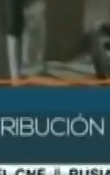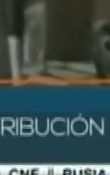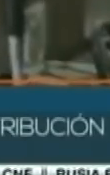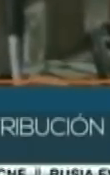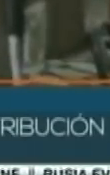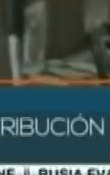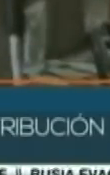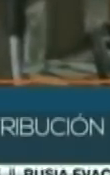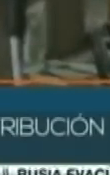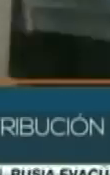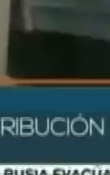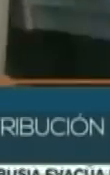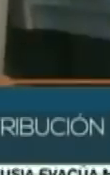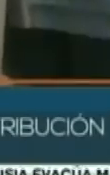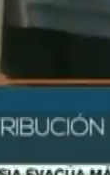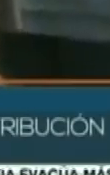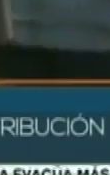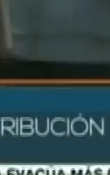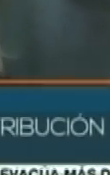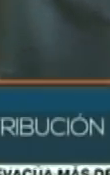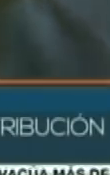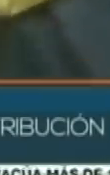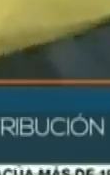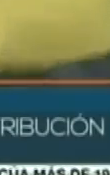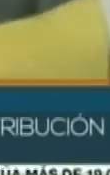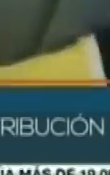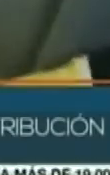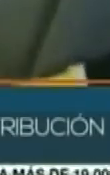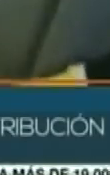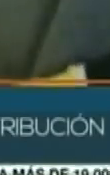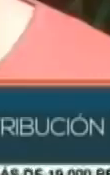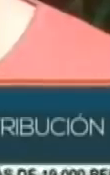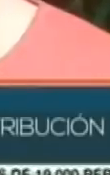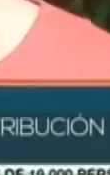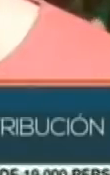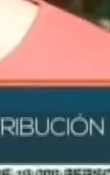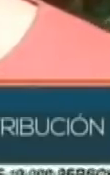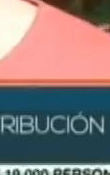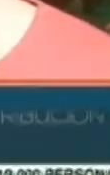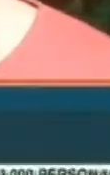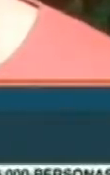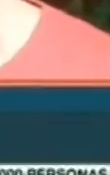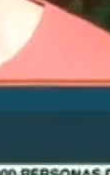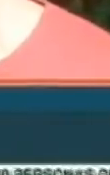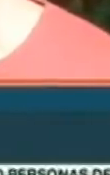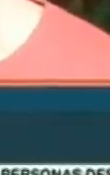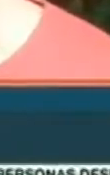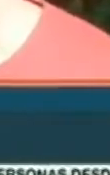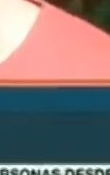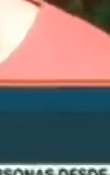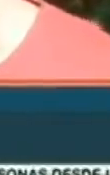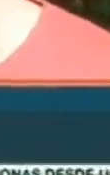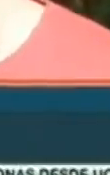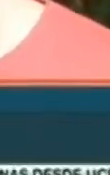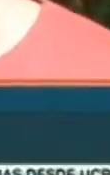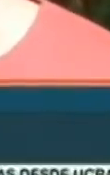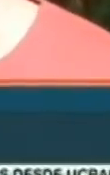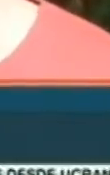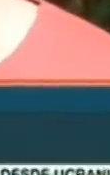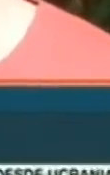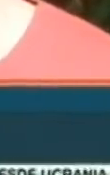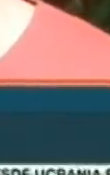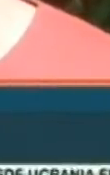con distribución fundiaria justa, respeto por la tierra y las manos que en ella producen. Si consigues